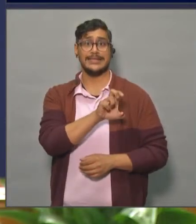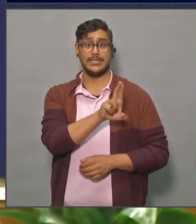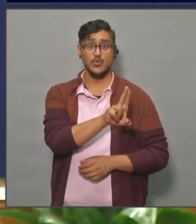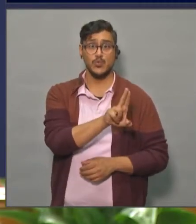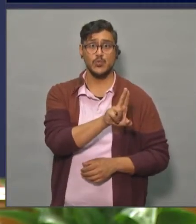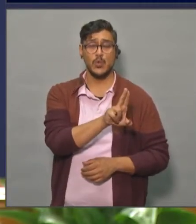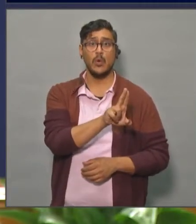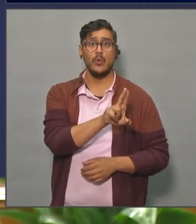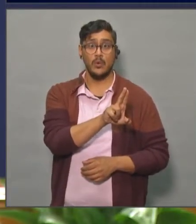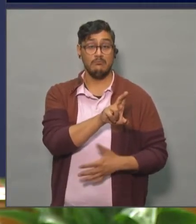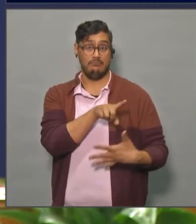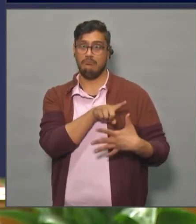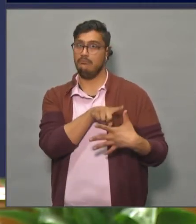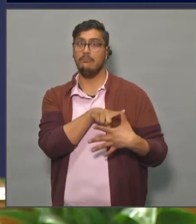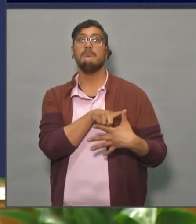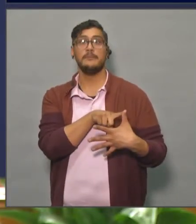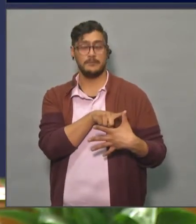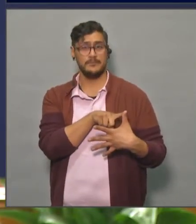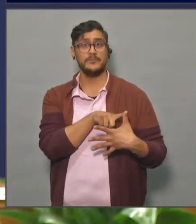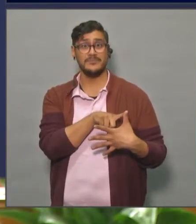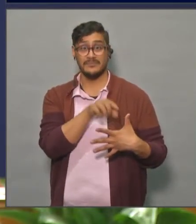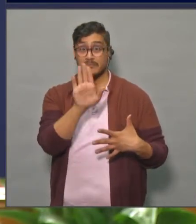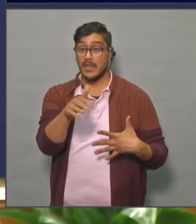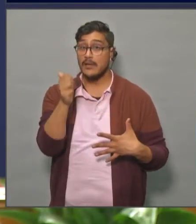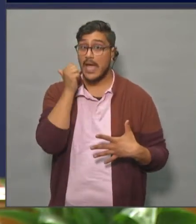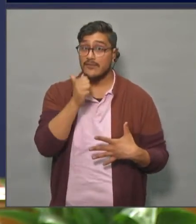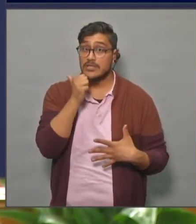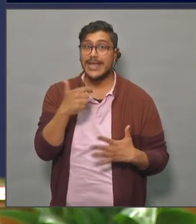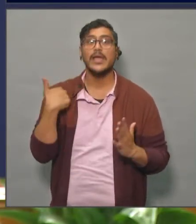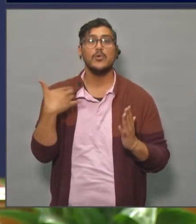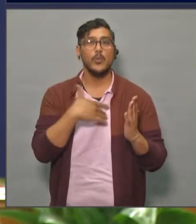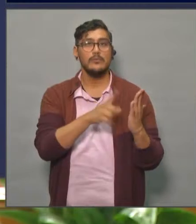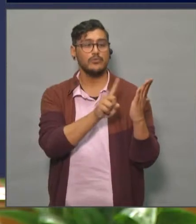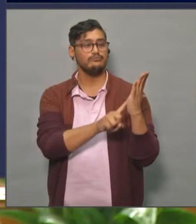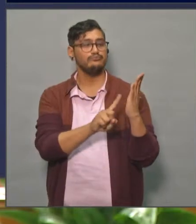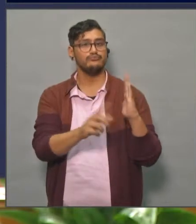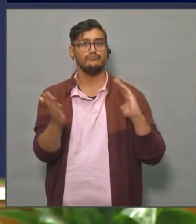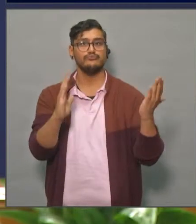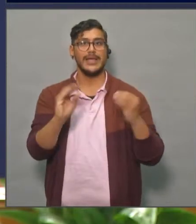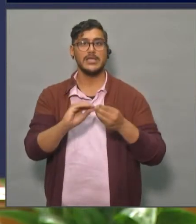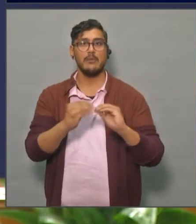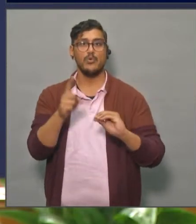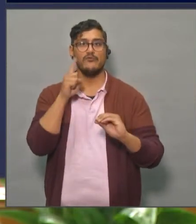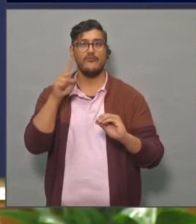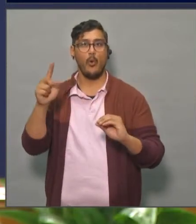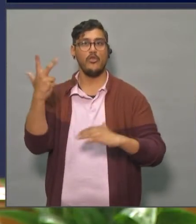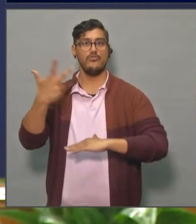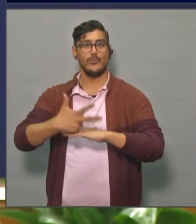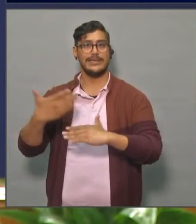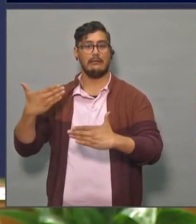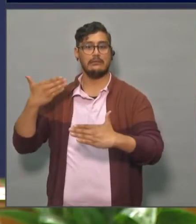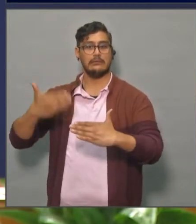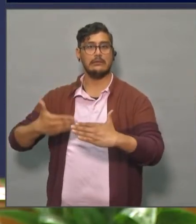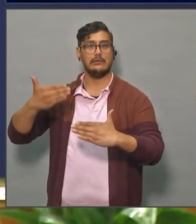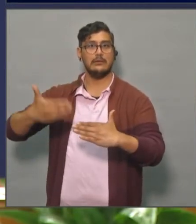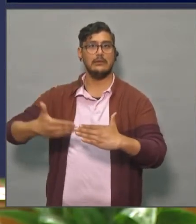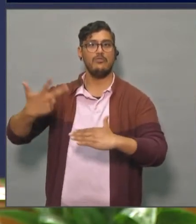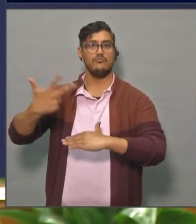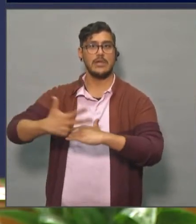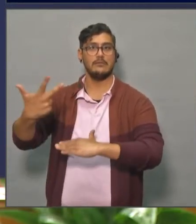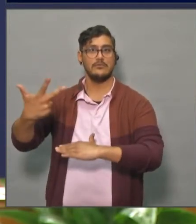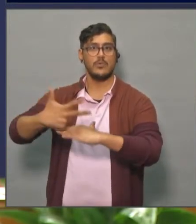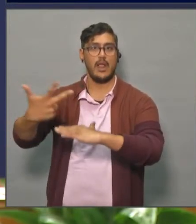cuidados intensivos. Cada día veremos el promedio de los últimos 3 días. Queremos que el número